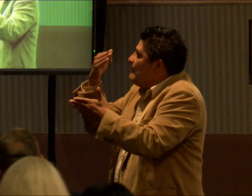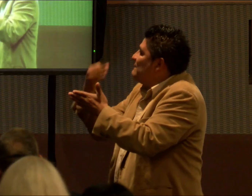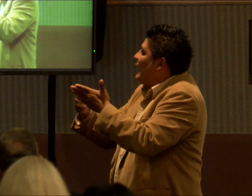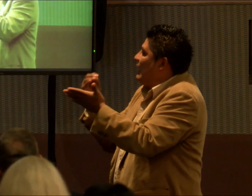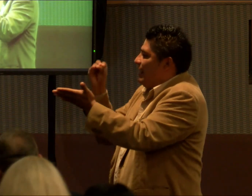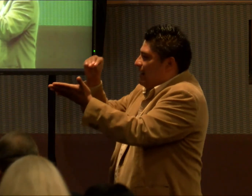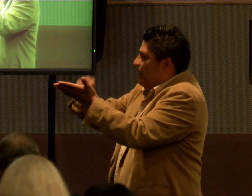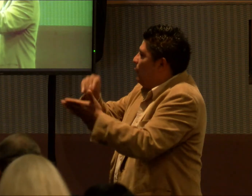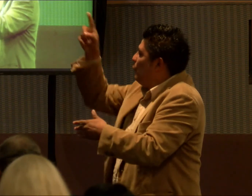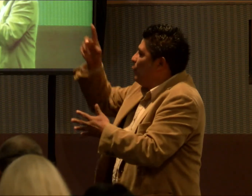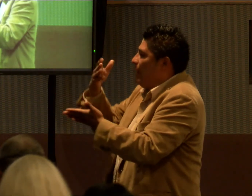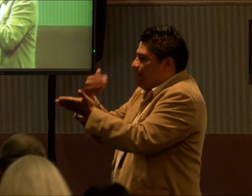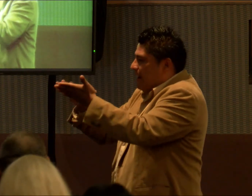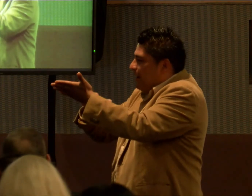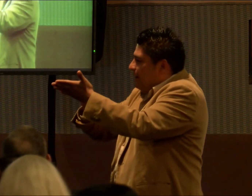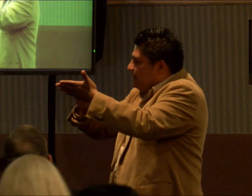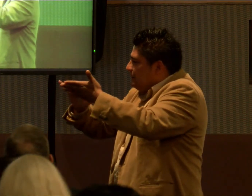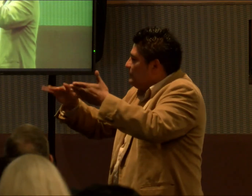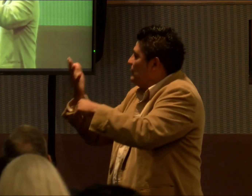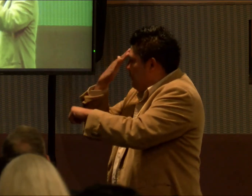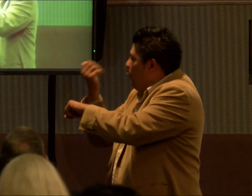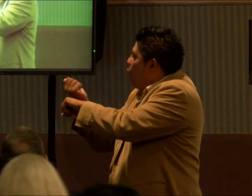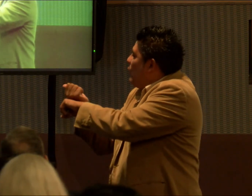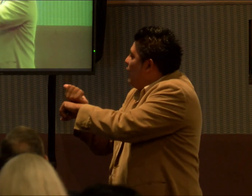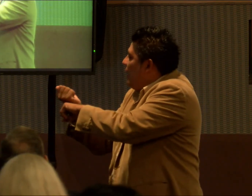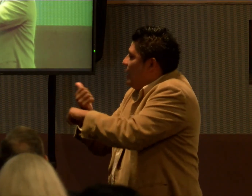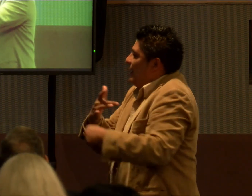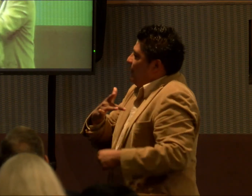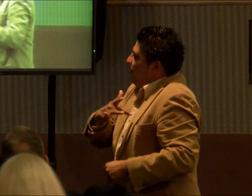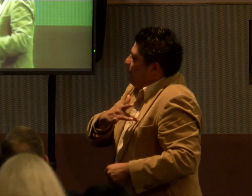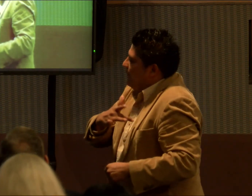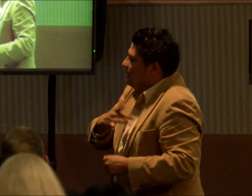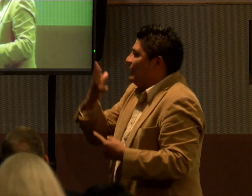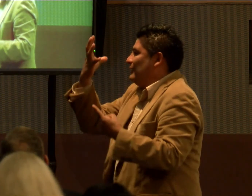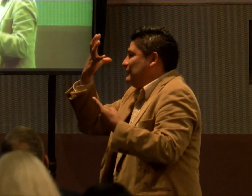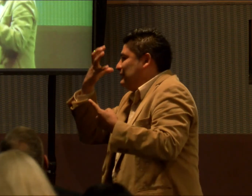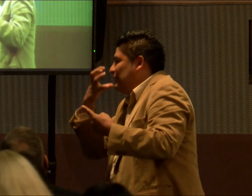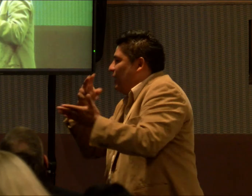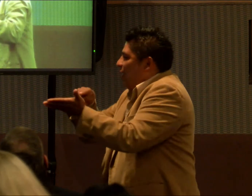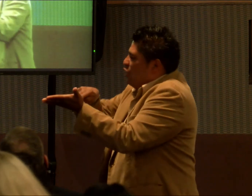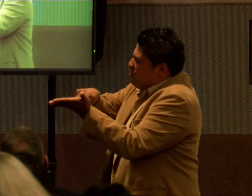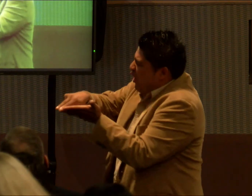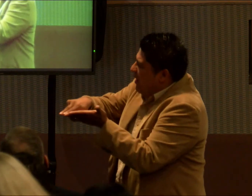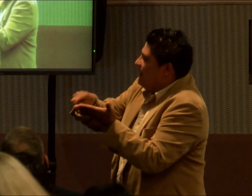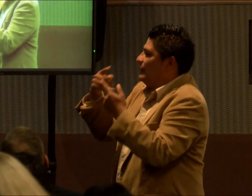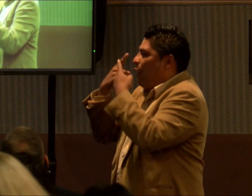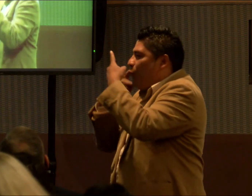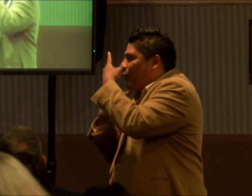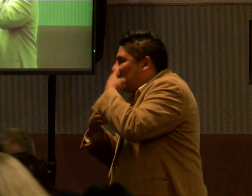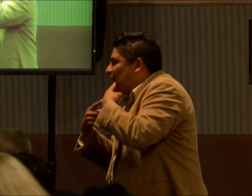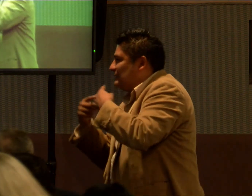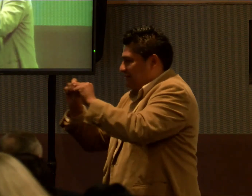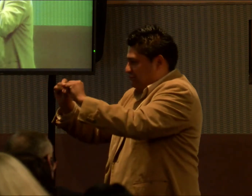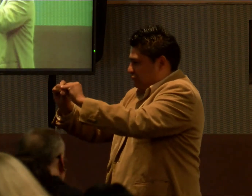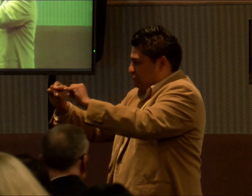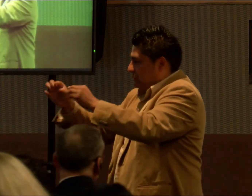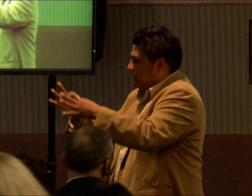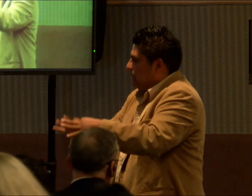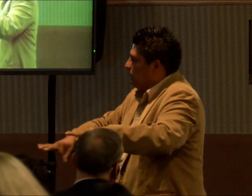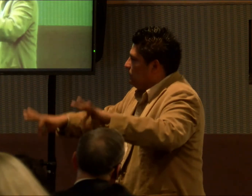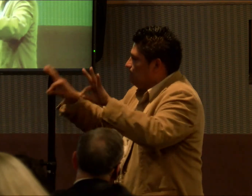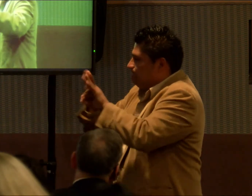televisión y cuando empezamos a conocer la ley y que las necesidades que se tenían que tener como intérpretes y que desde él, como